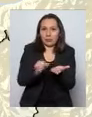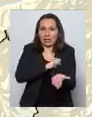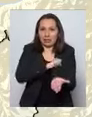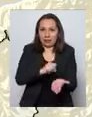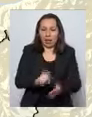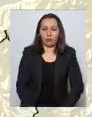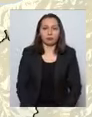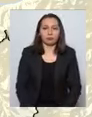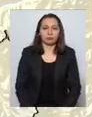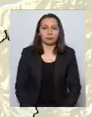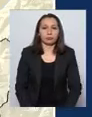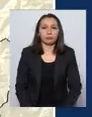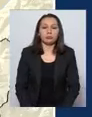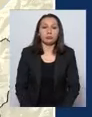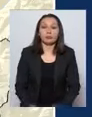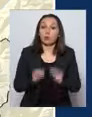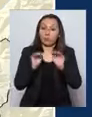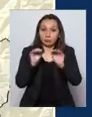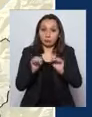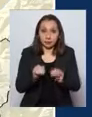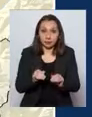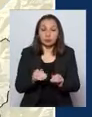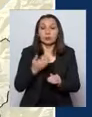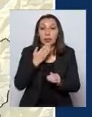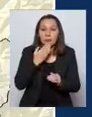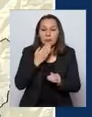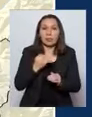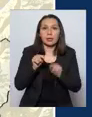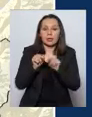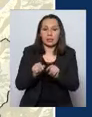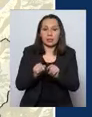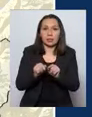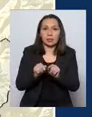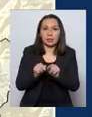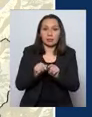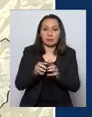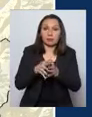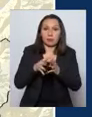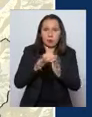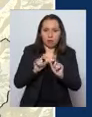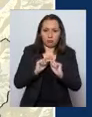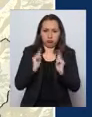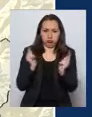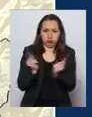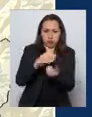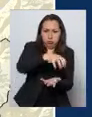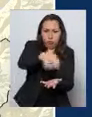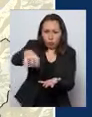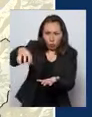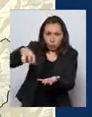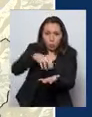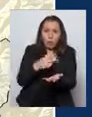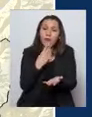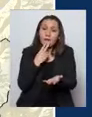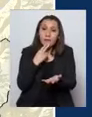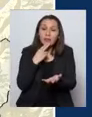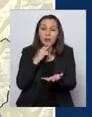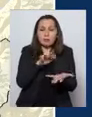santiago así mismo alrededor de este gran anillo donde viven